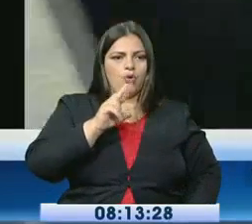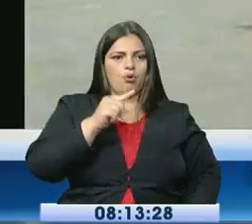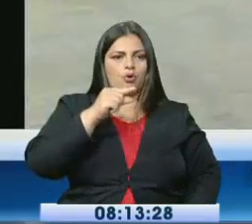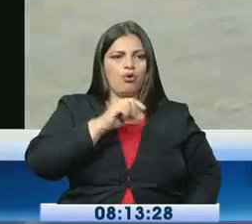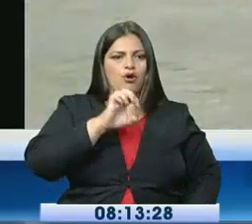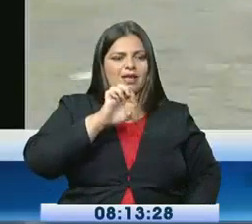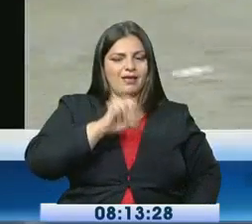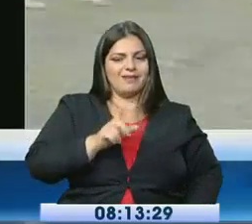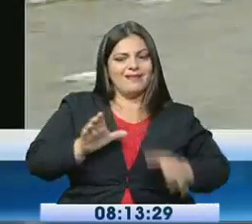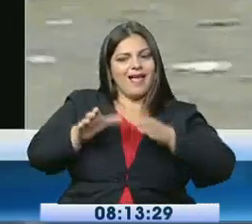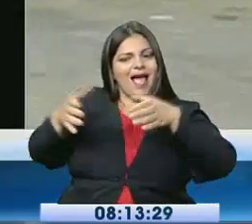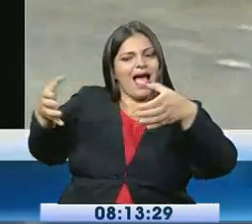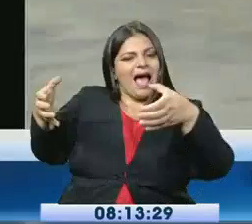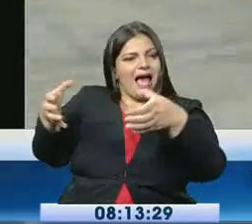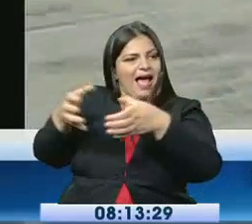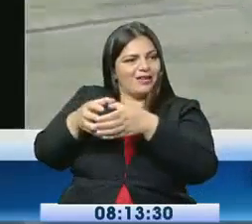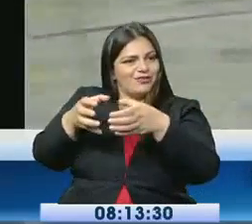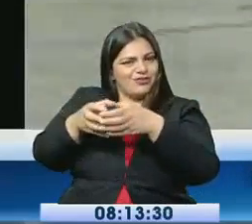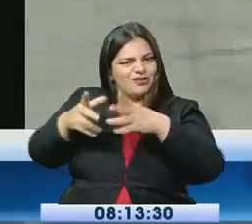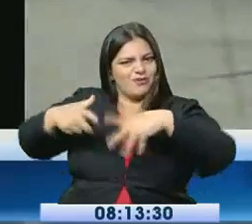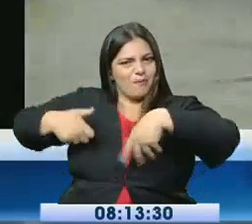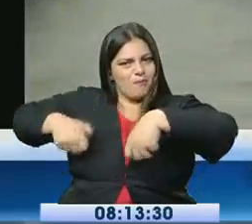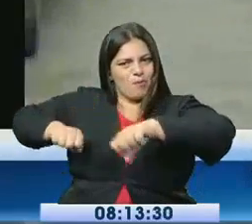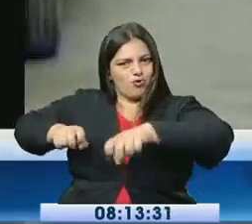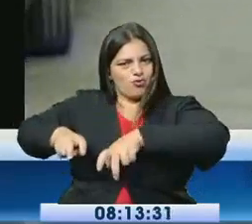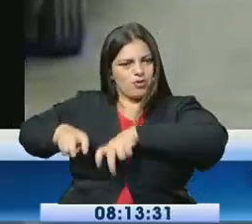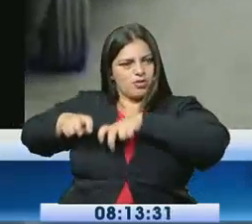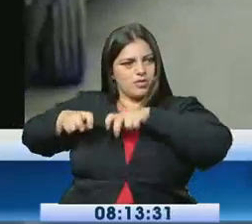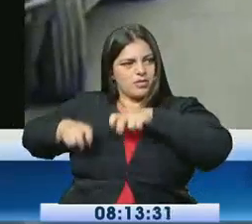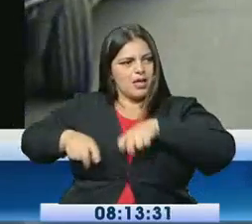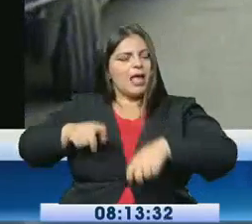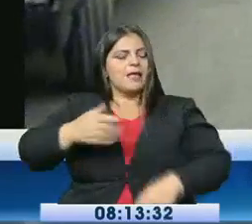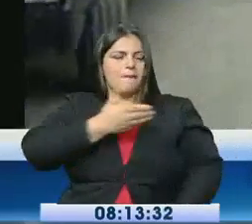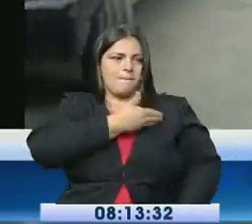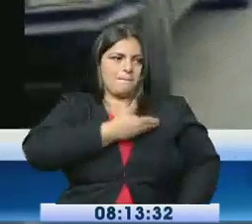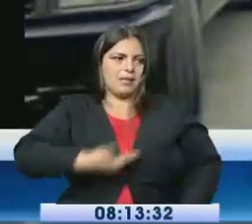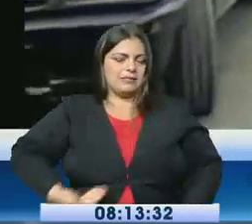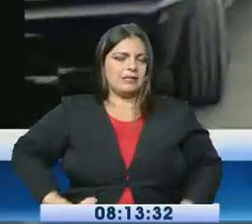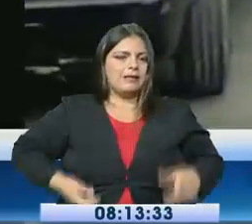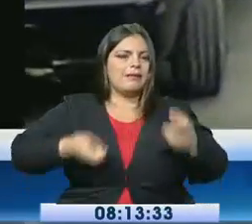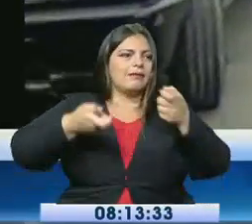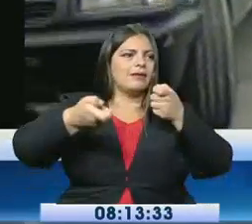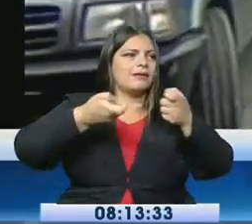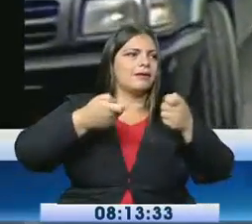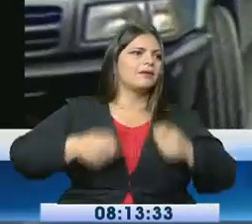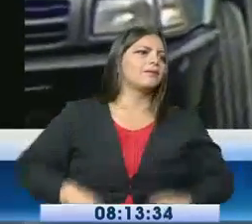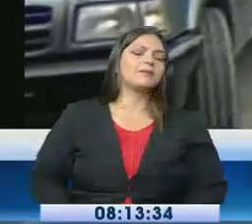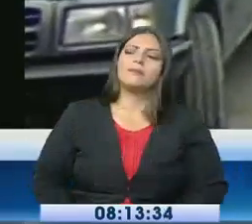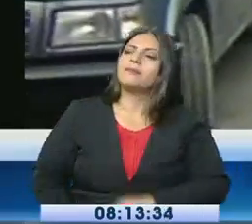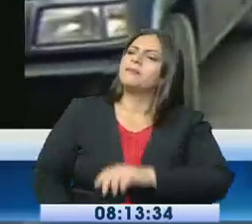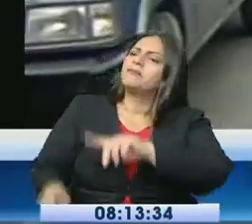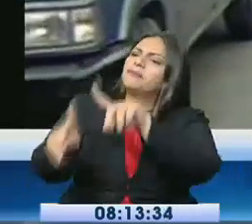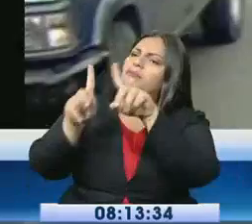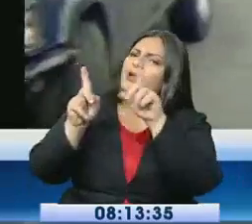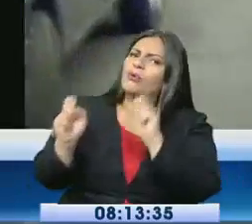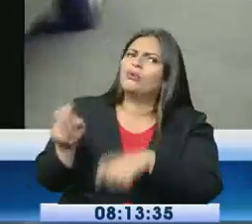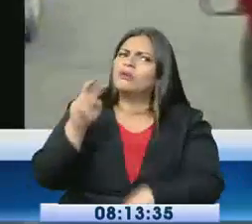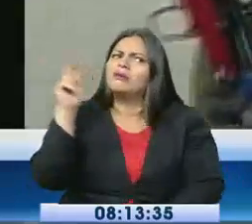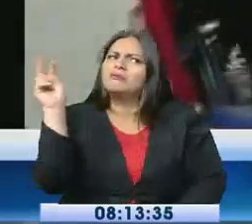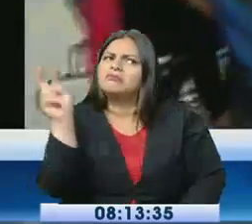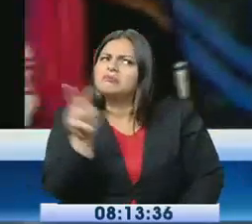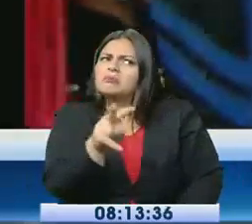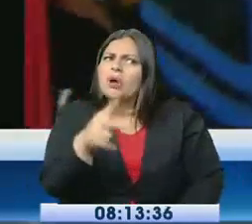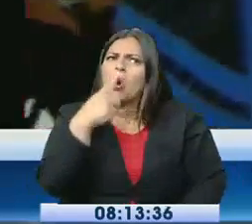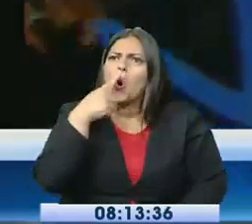Jorge, ¿qué sucede? ¿Por qué tantos conductores sin casco que invaden la vía principal y en el peor de los casos que incluso cometen